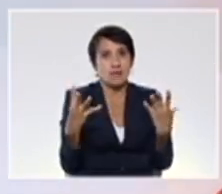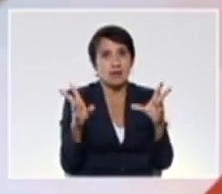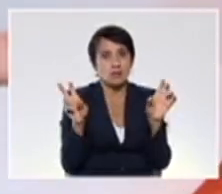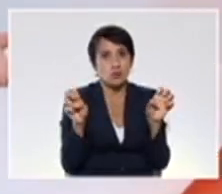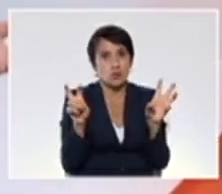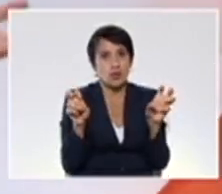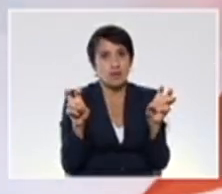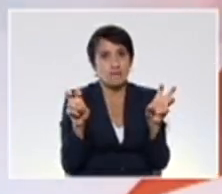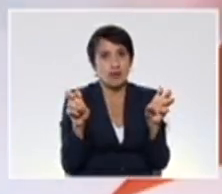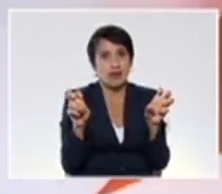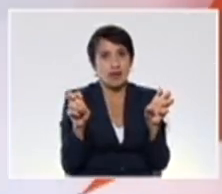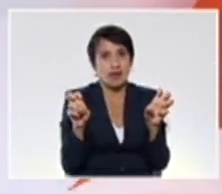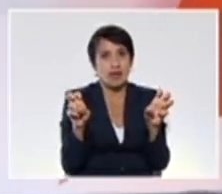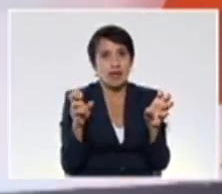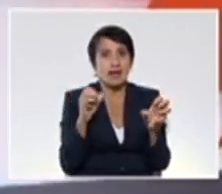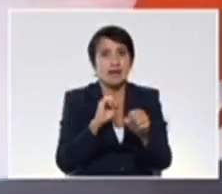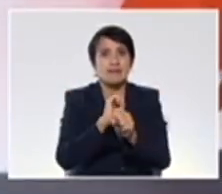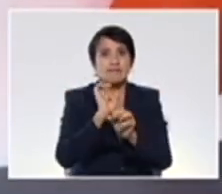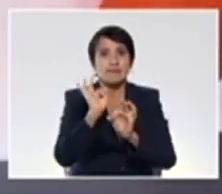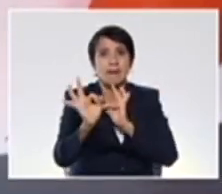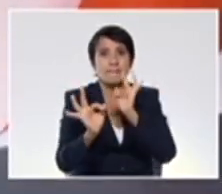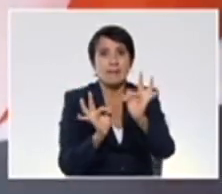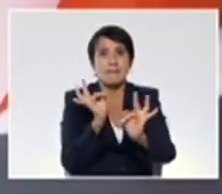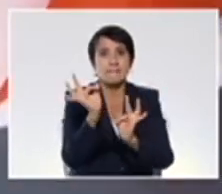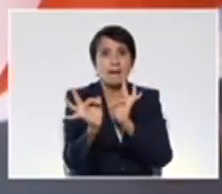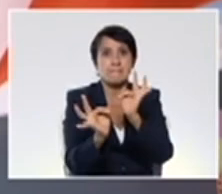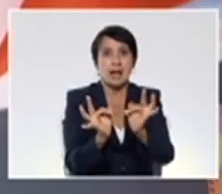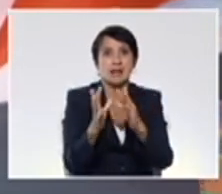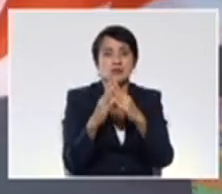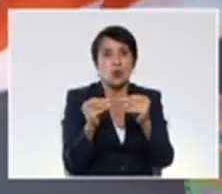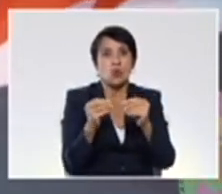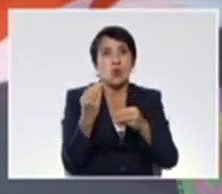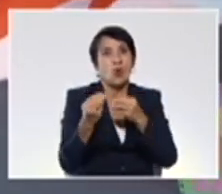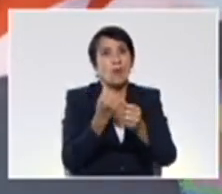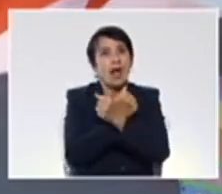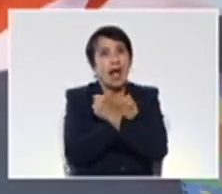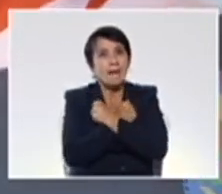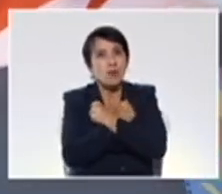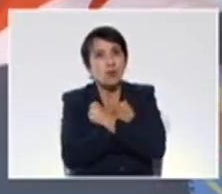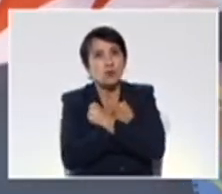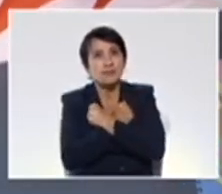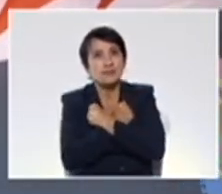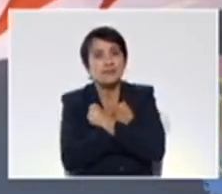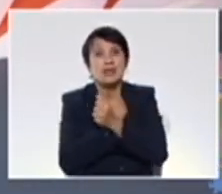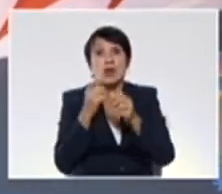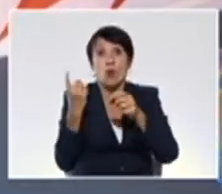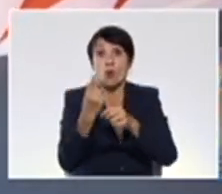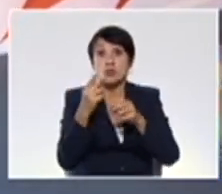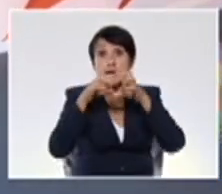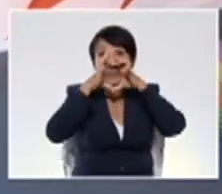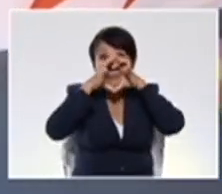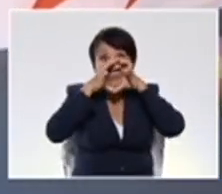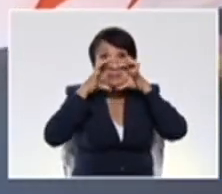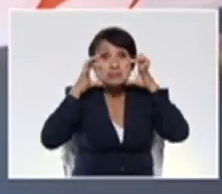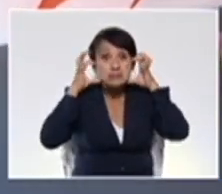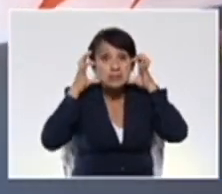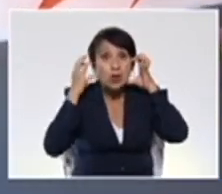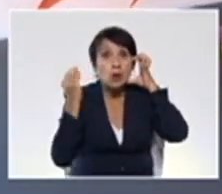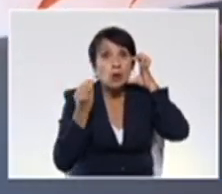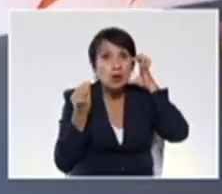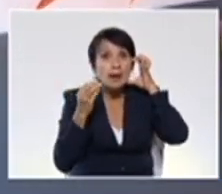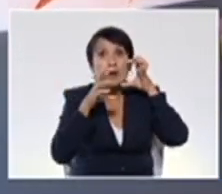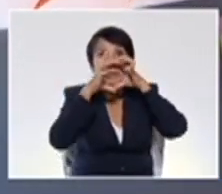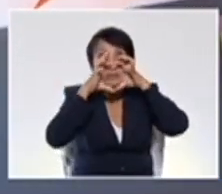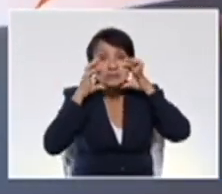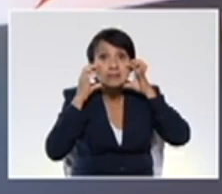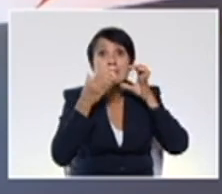nuevas variantes. ¿Cómo agradecer este acto de amor? Muy sencillo. Primero, usar el tapaboca de manera adecuada.